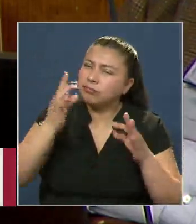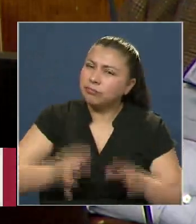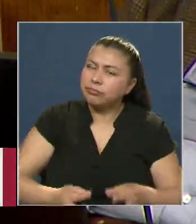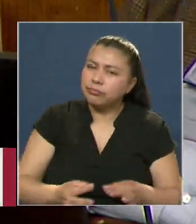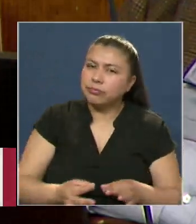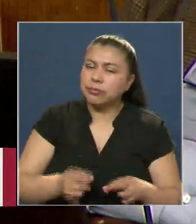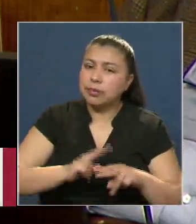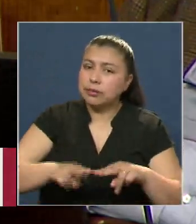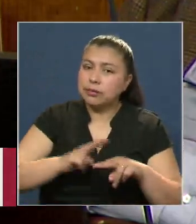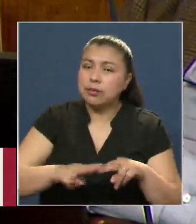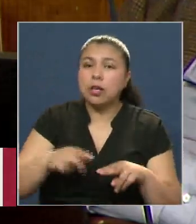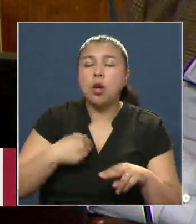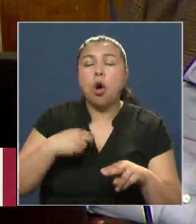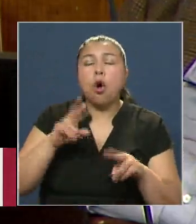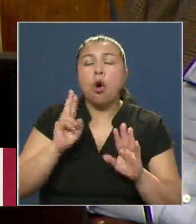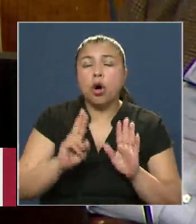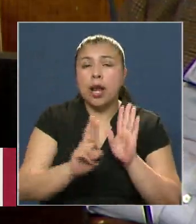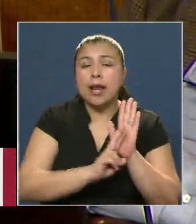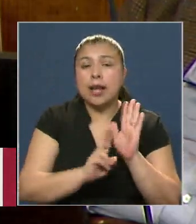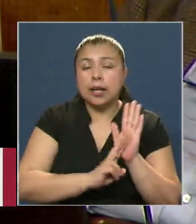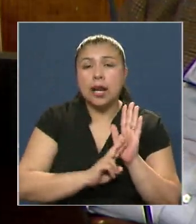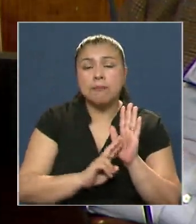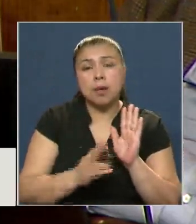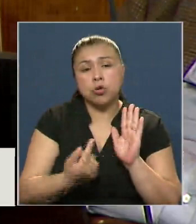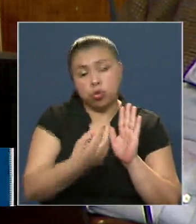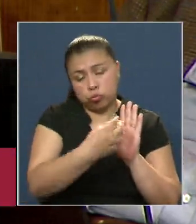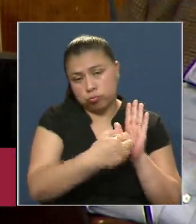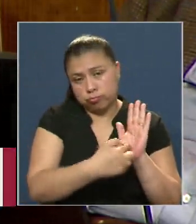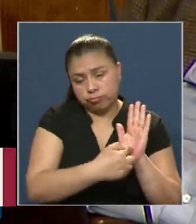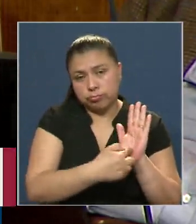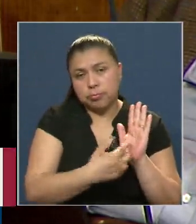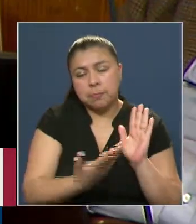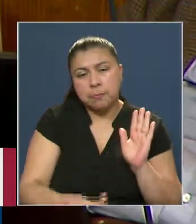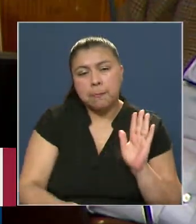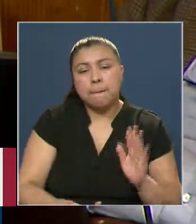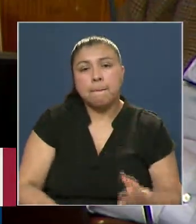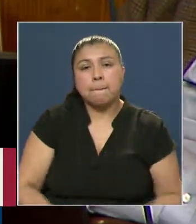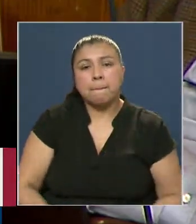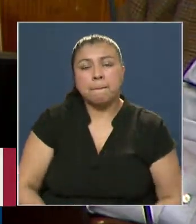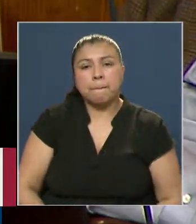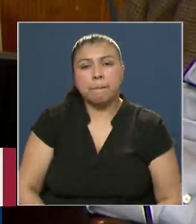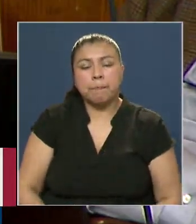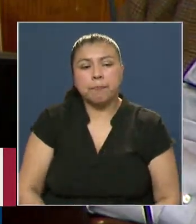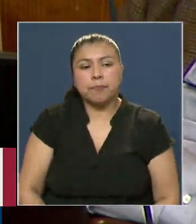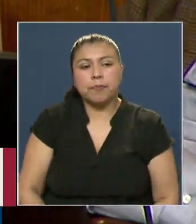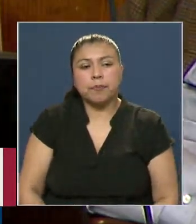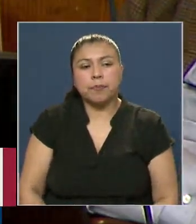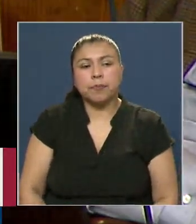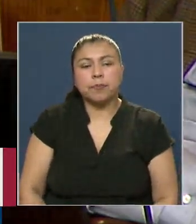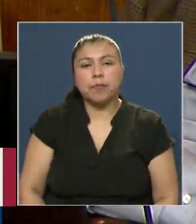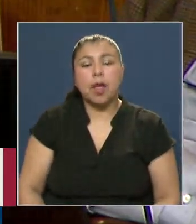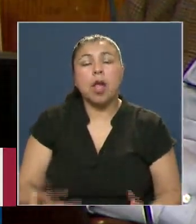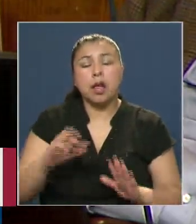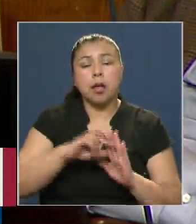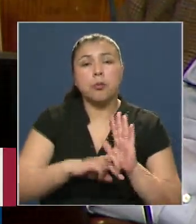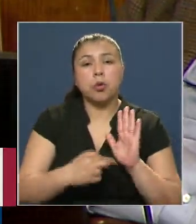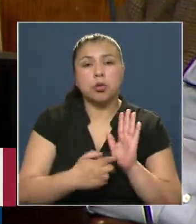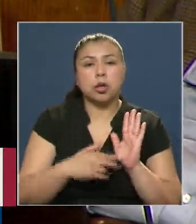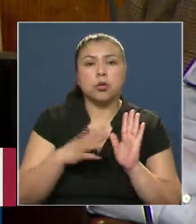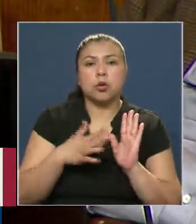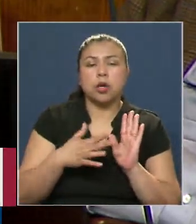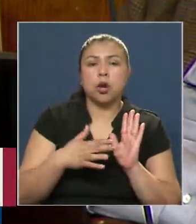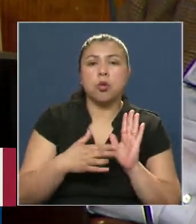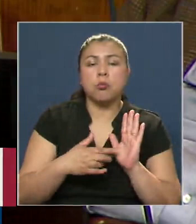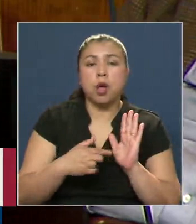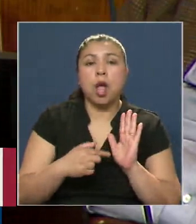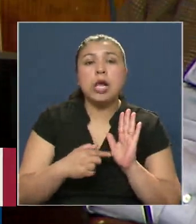concreto, y yo espero que en el reglamento sea así, dado que es un proyecto que a lo menos pone el